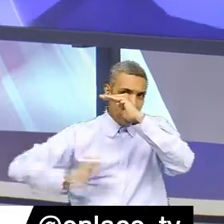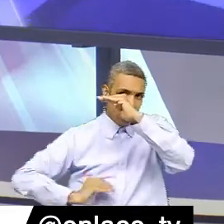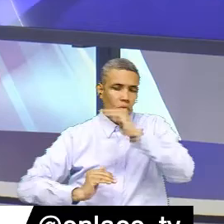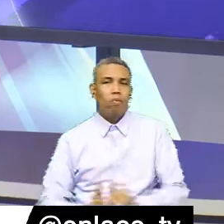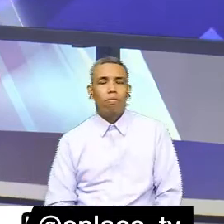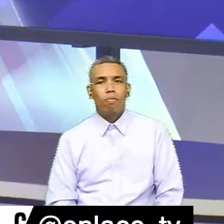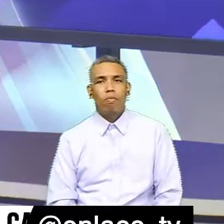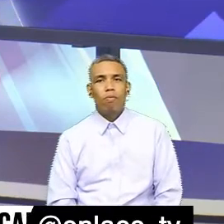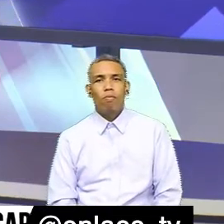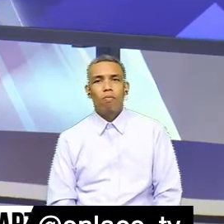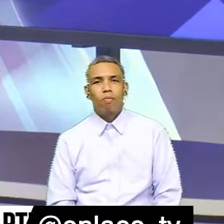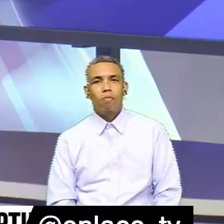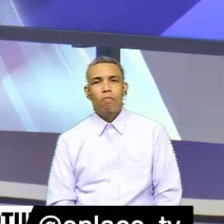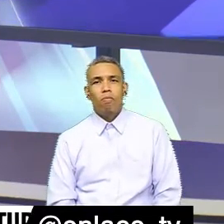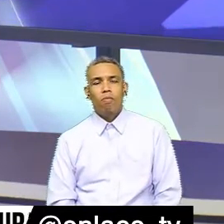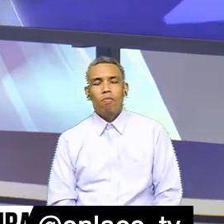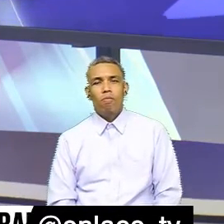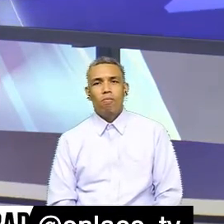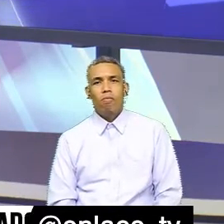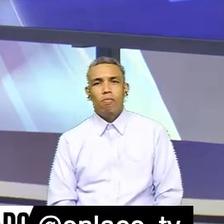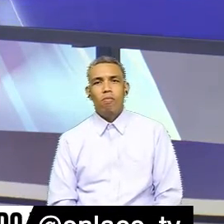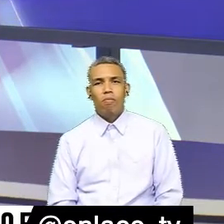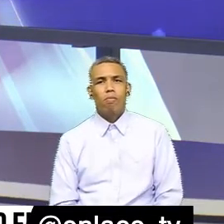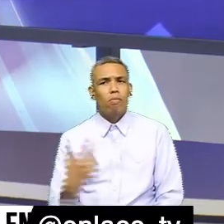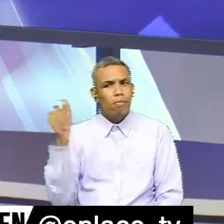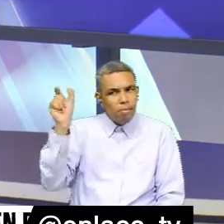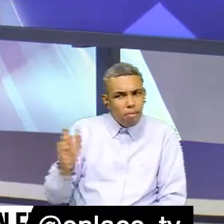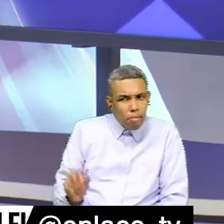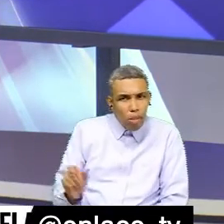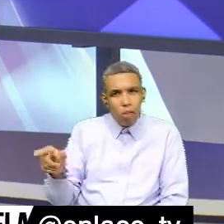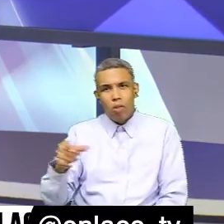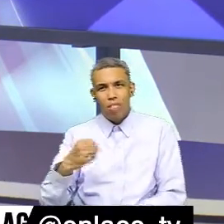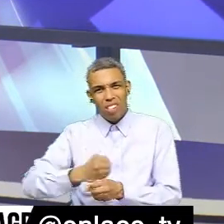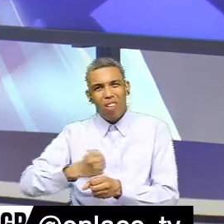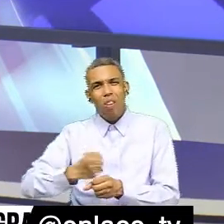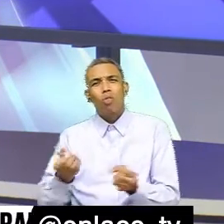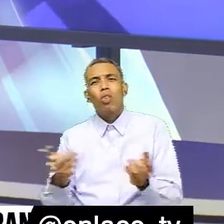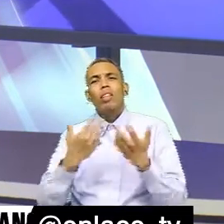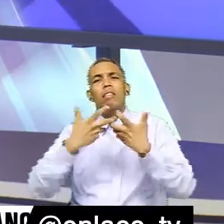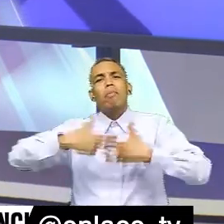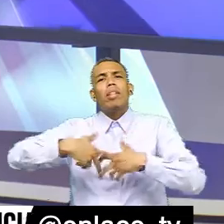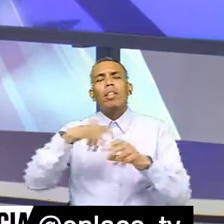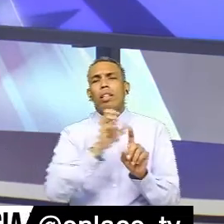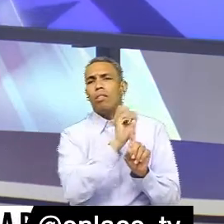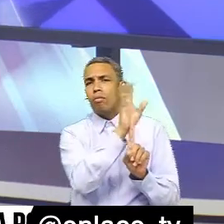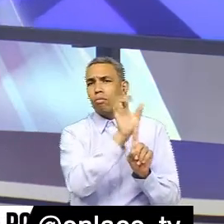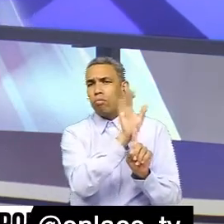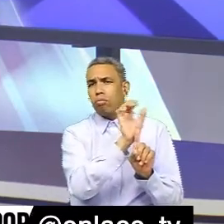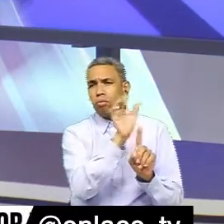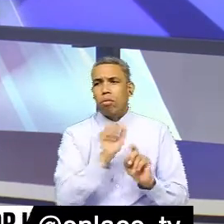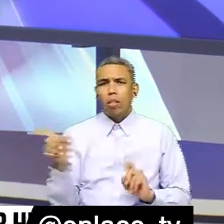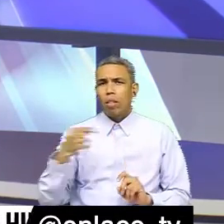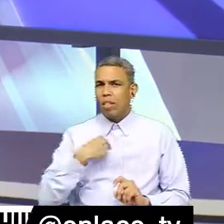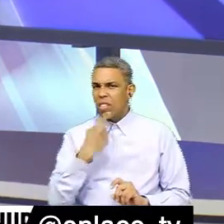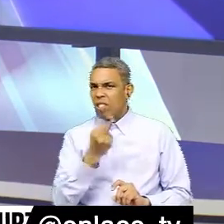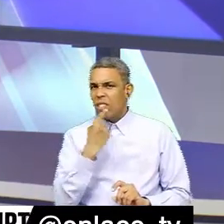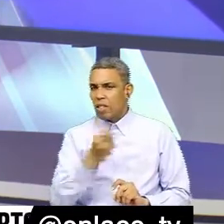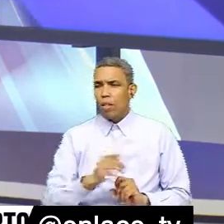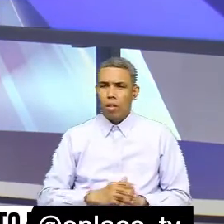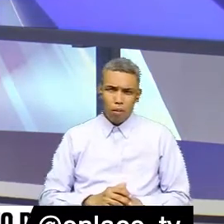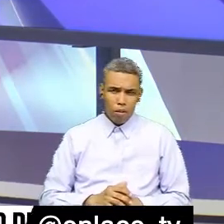una empleada de fertilizantes colombianos denunció a un presunto acoso laboral luego de sufrir un accidente por inhalación de gases al interior de esta